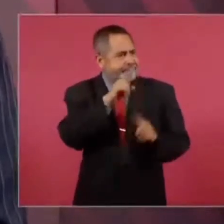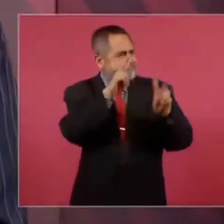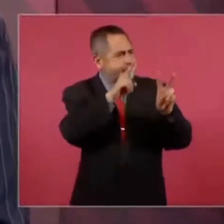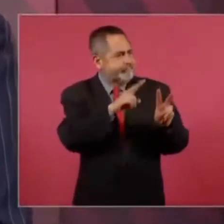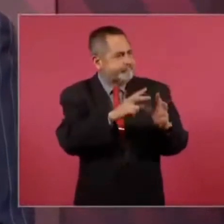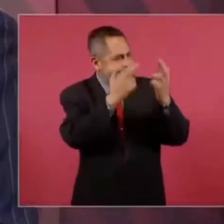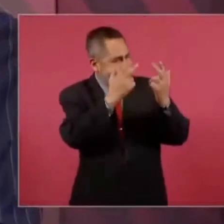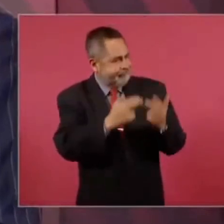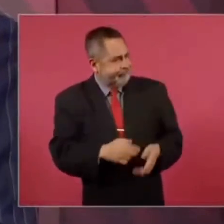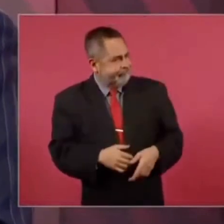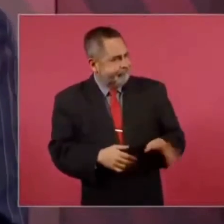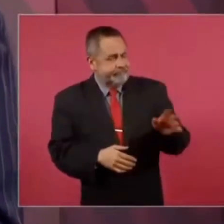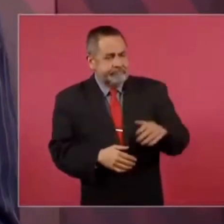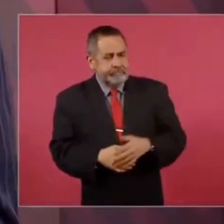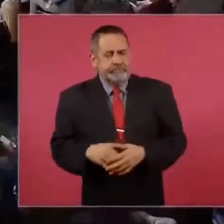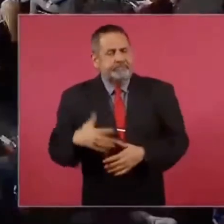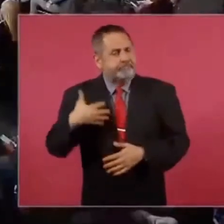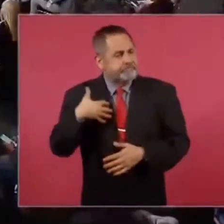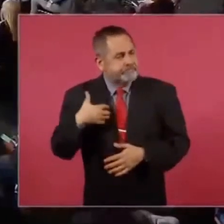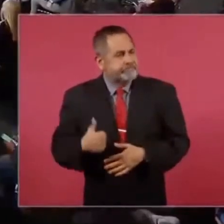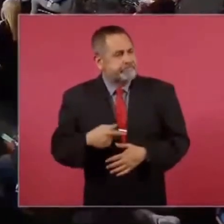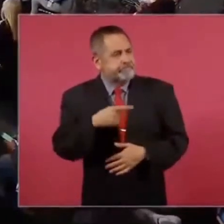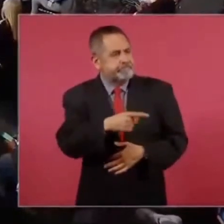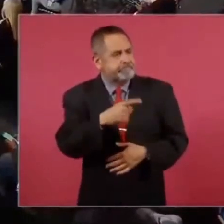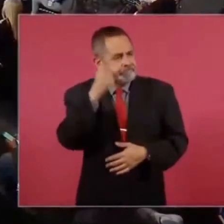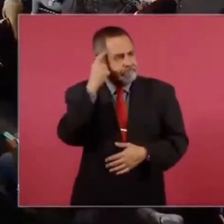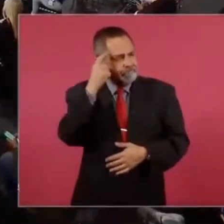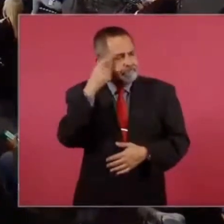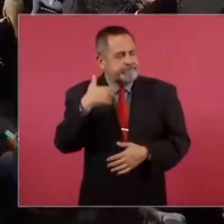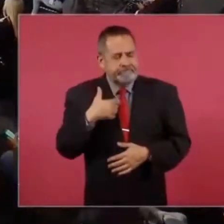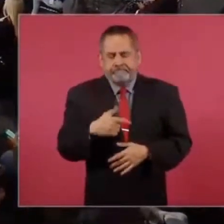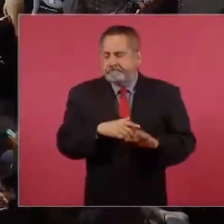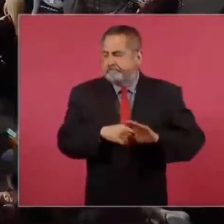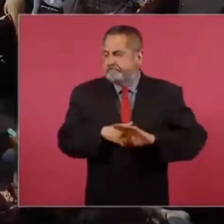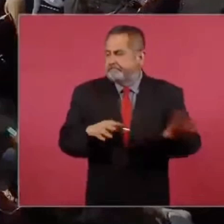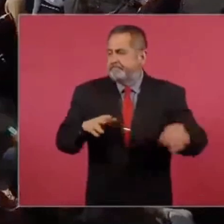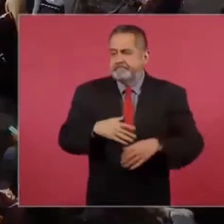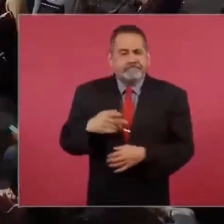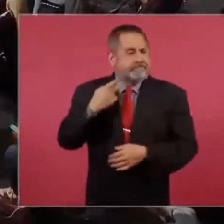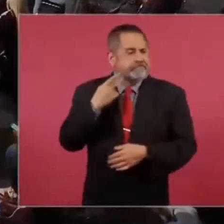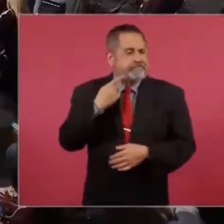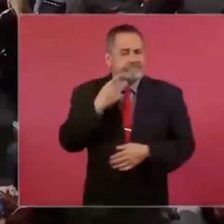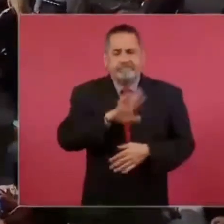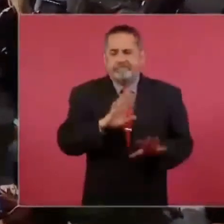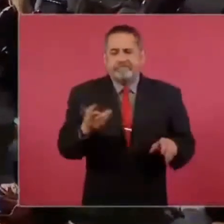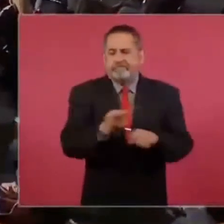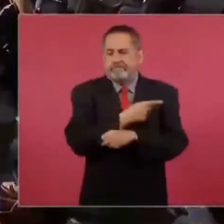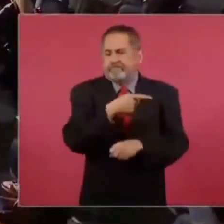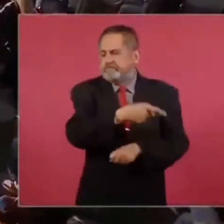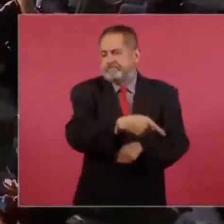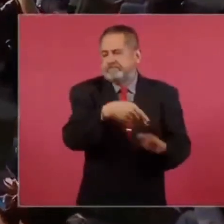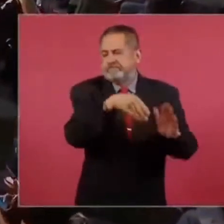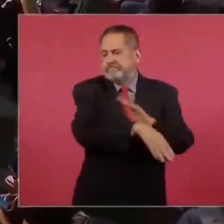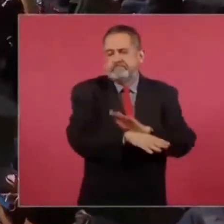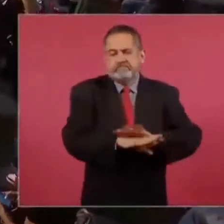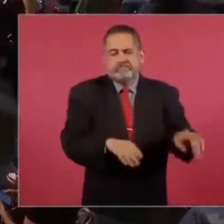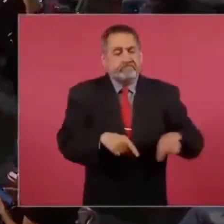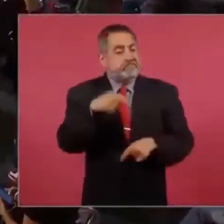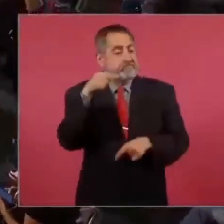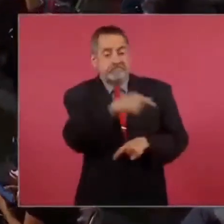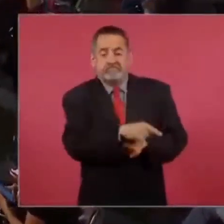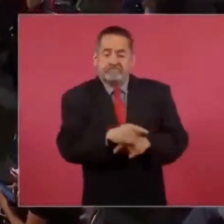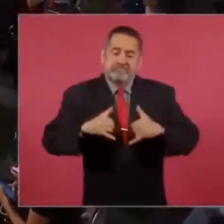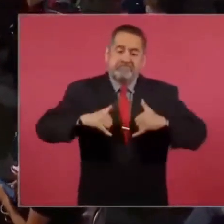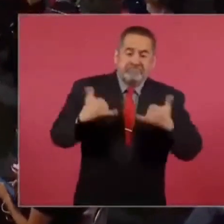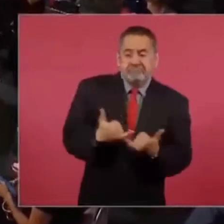De la cuestión política comprendí que no se puede hacer nada con él, que está empeñado en